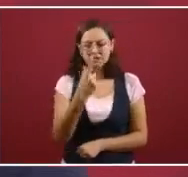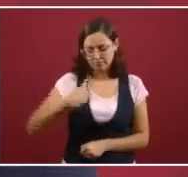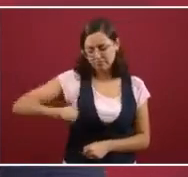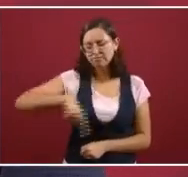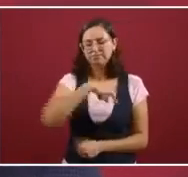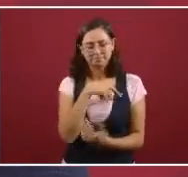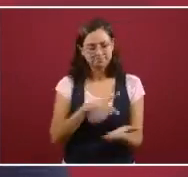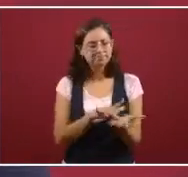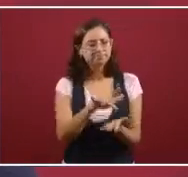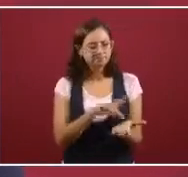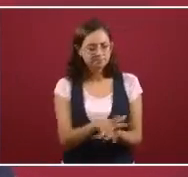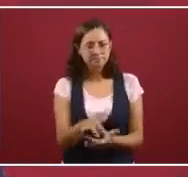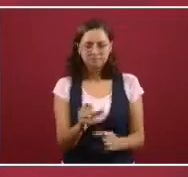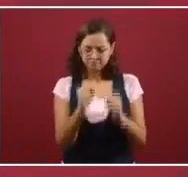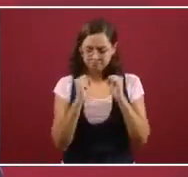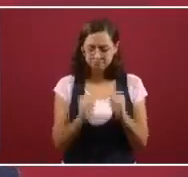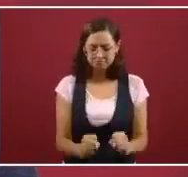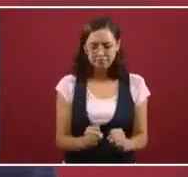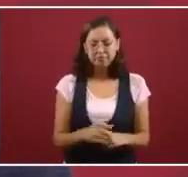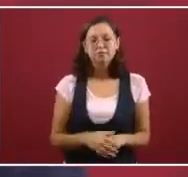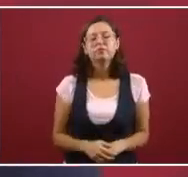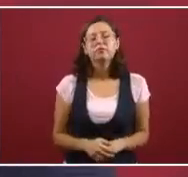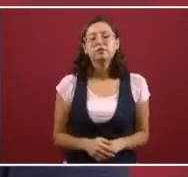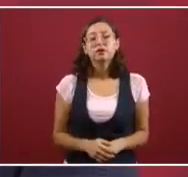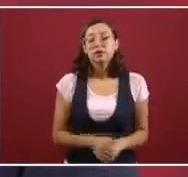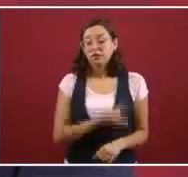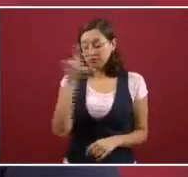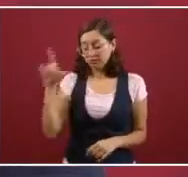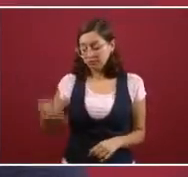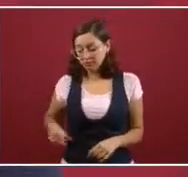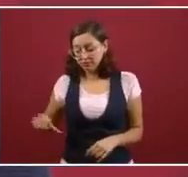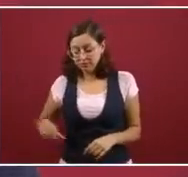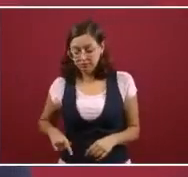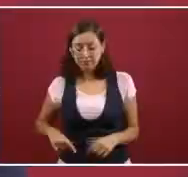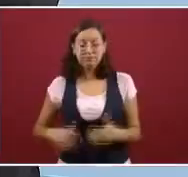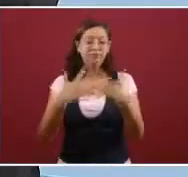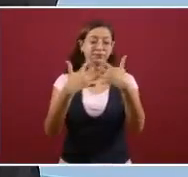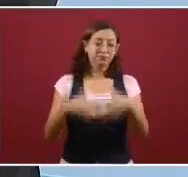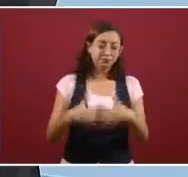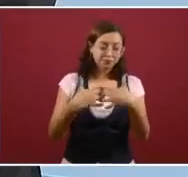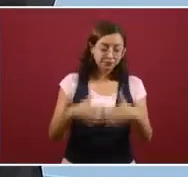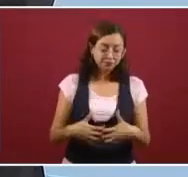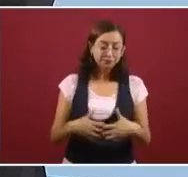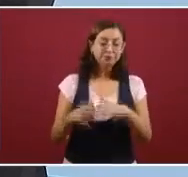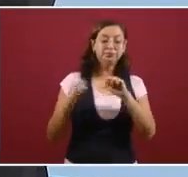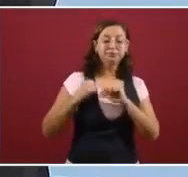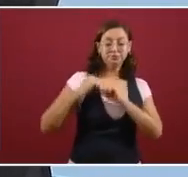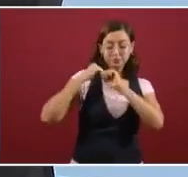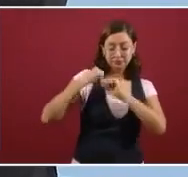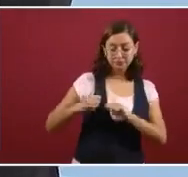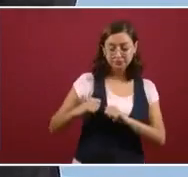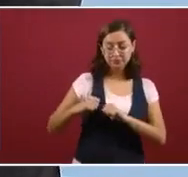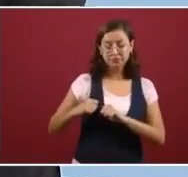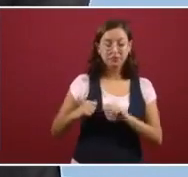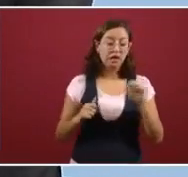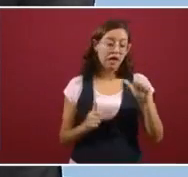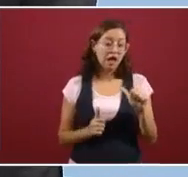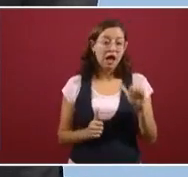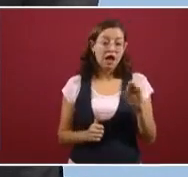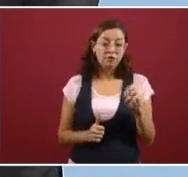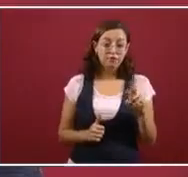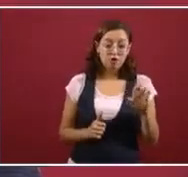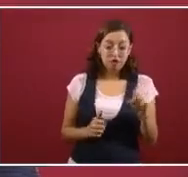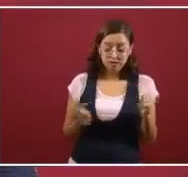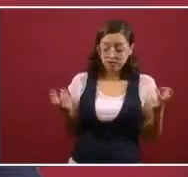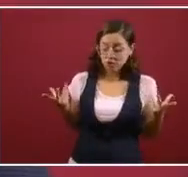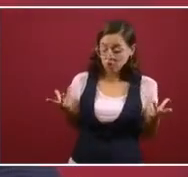que trabajando juntos, gobierno, industria, autoridades y las Afores, podremos